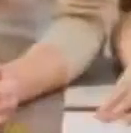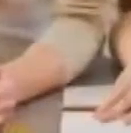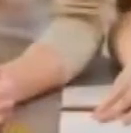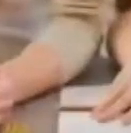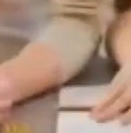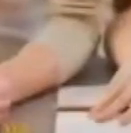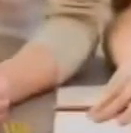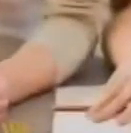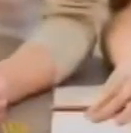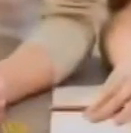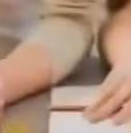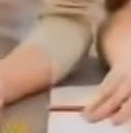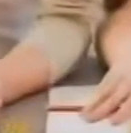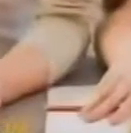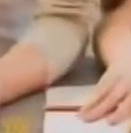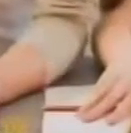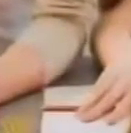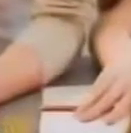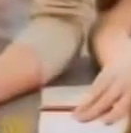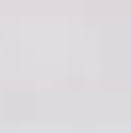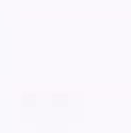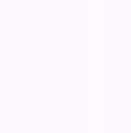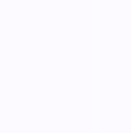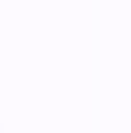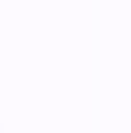A continuación, programa especial.